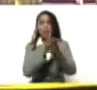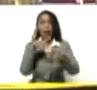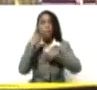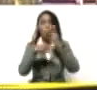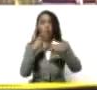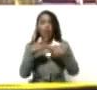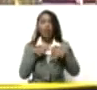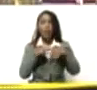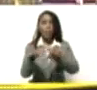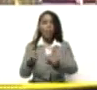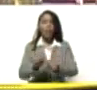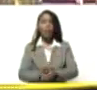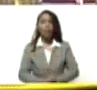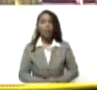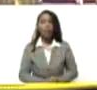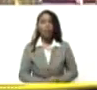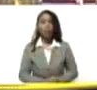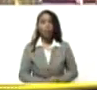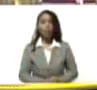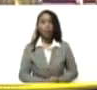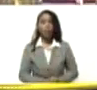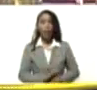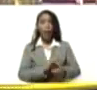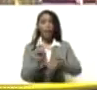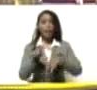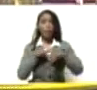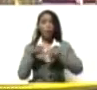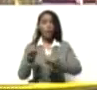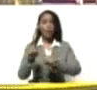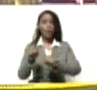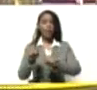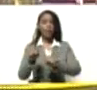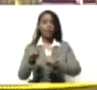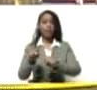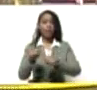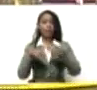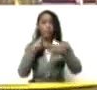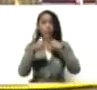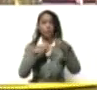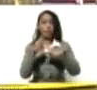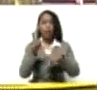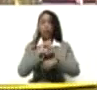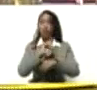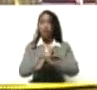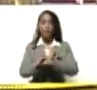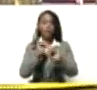imperial. Esa política imperial no va a cesar.